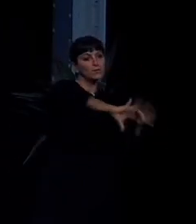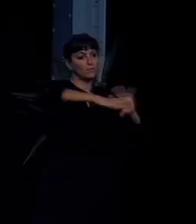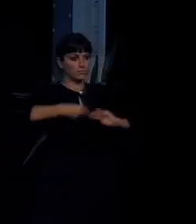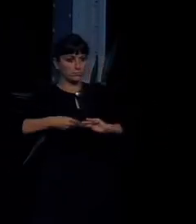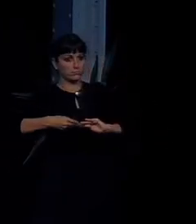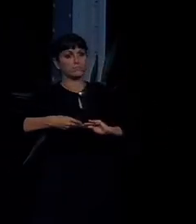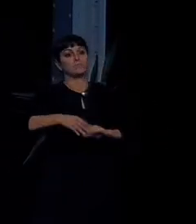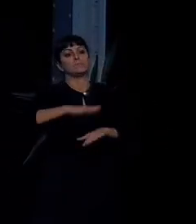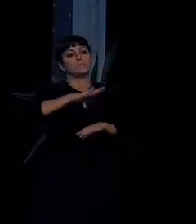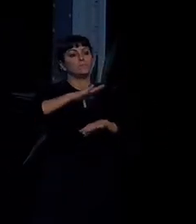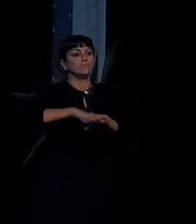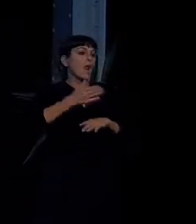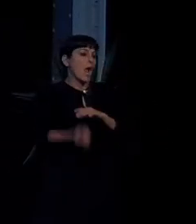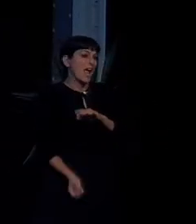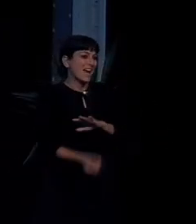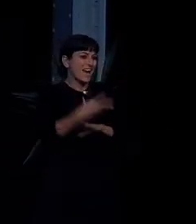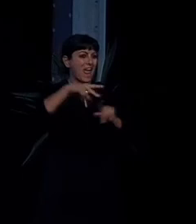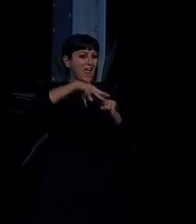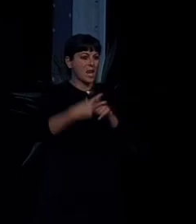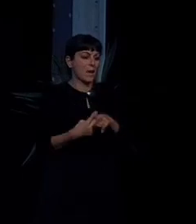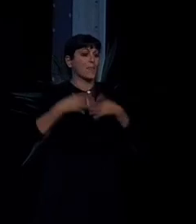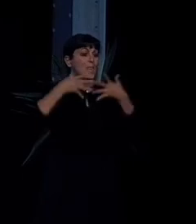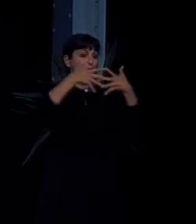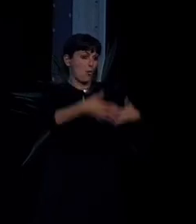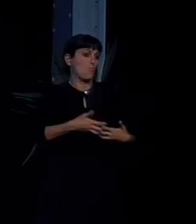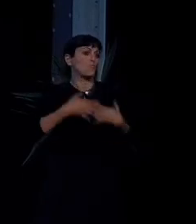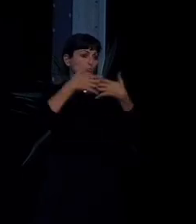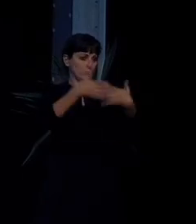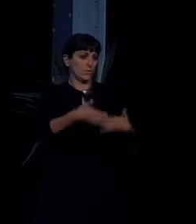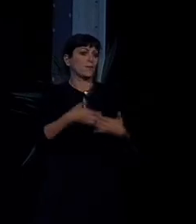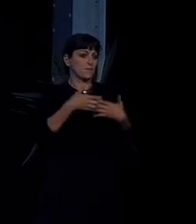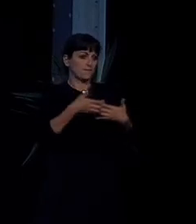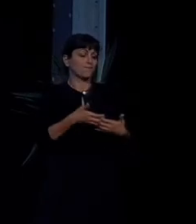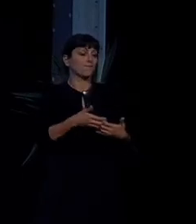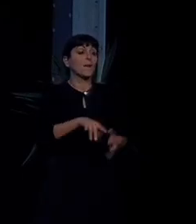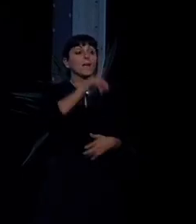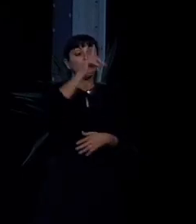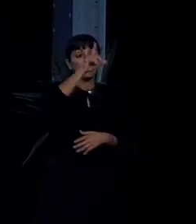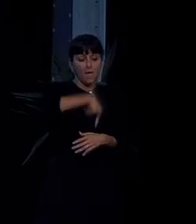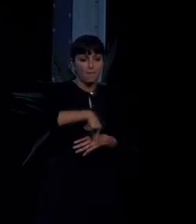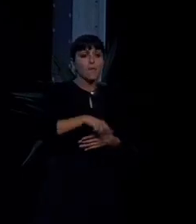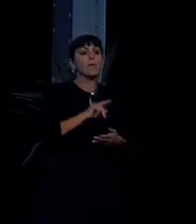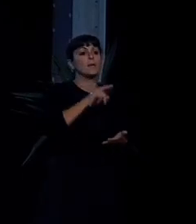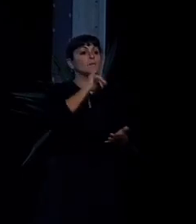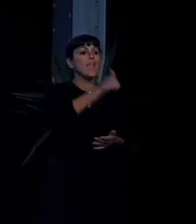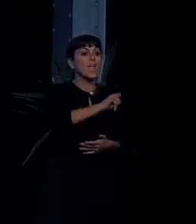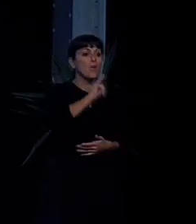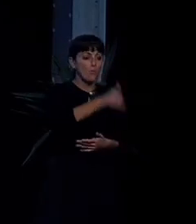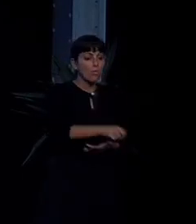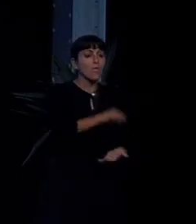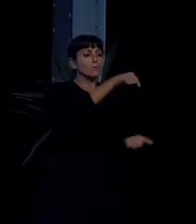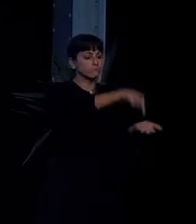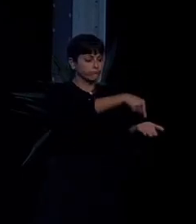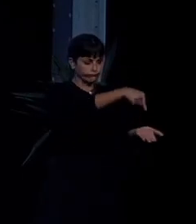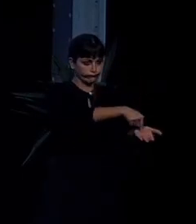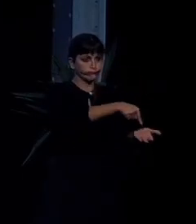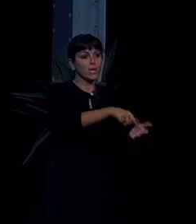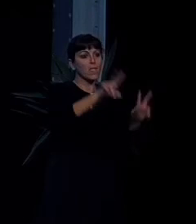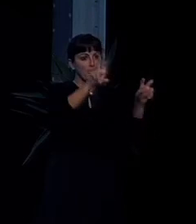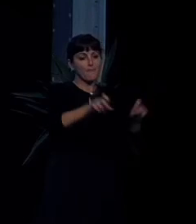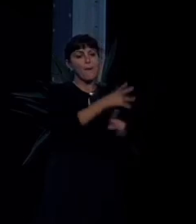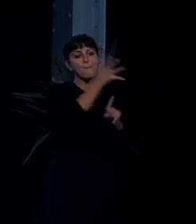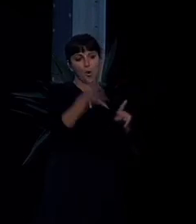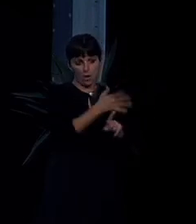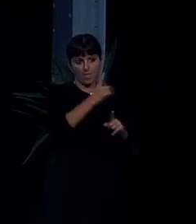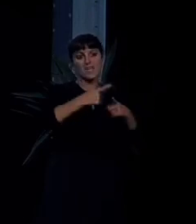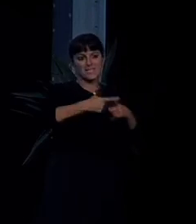para generar herramientas de lucha y de nombramiento y denunciamiento de la violencia sexual, ¿no? Los